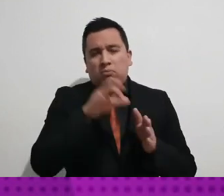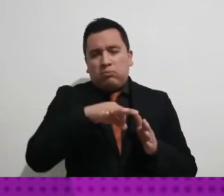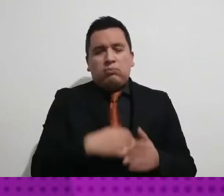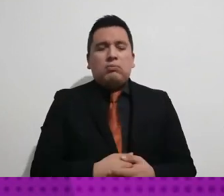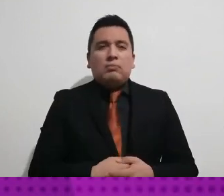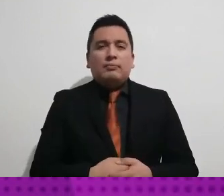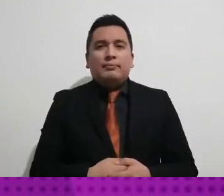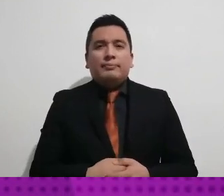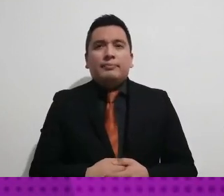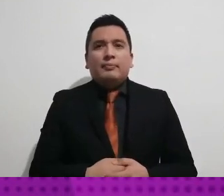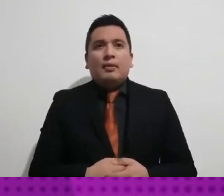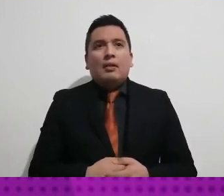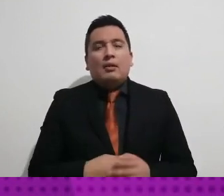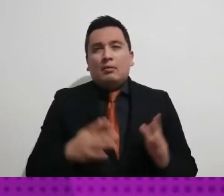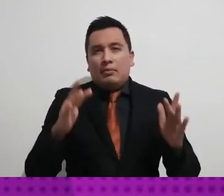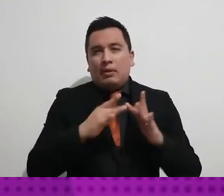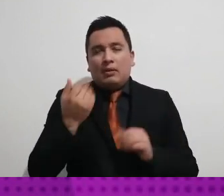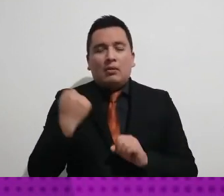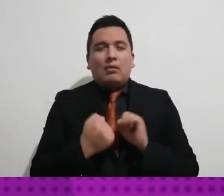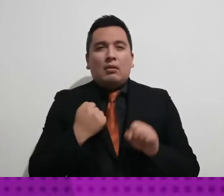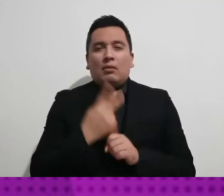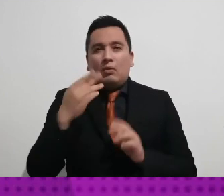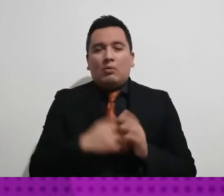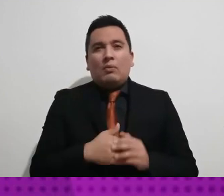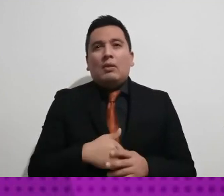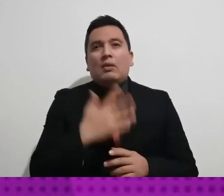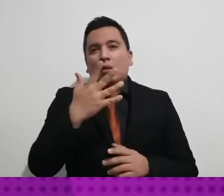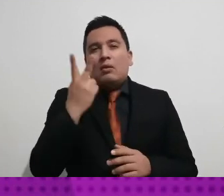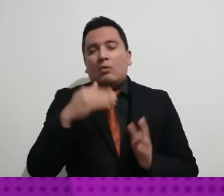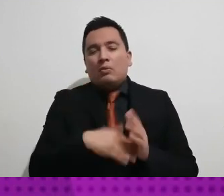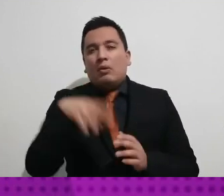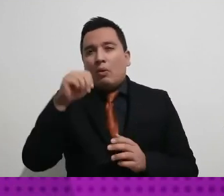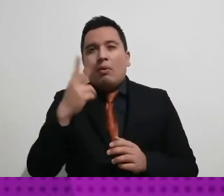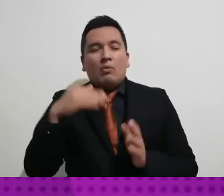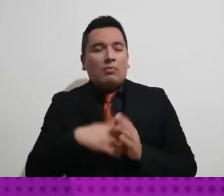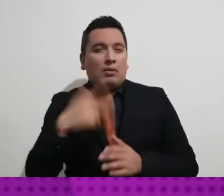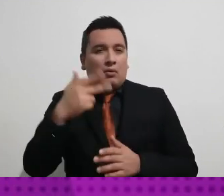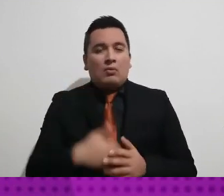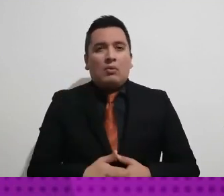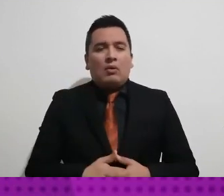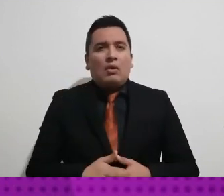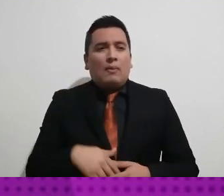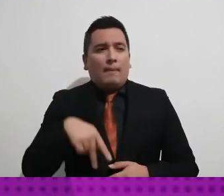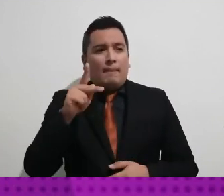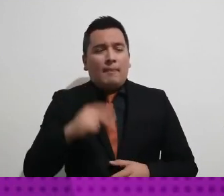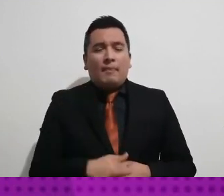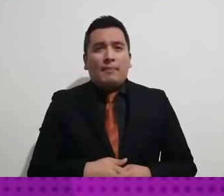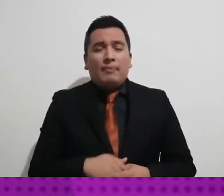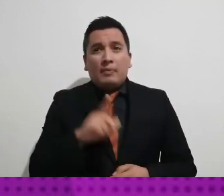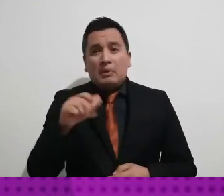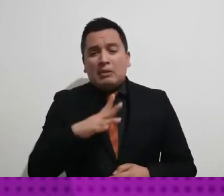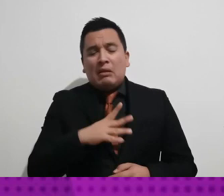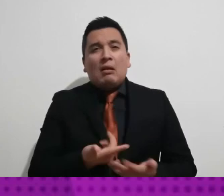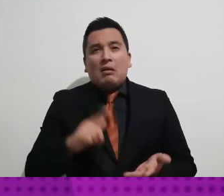tenido elecciones constitucionales vinculantes en 2005, 2009 y 2008. Sin embargo,